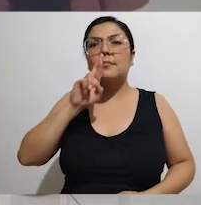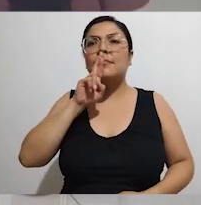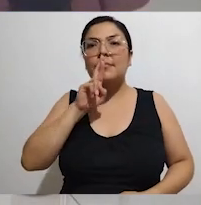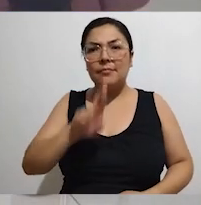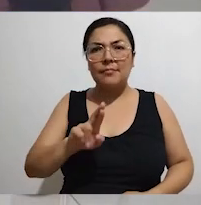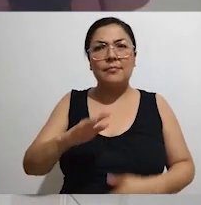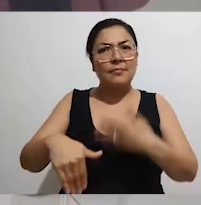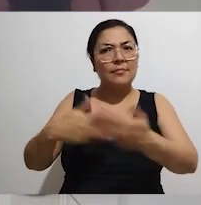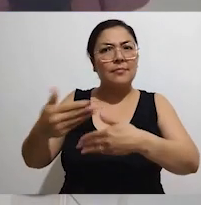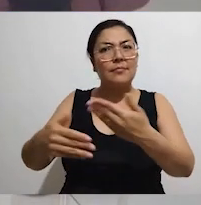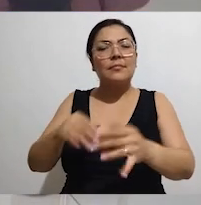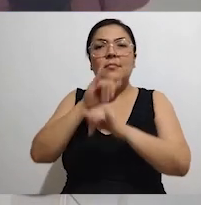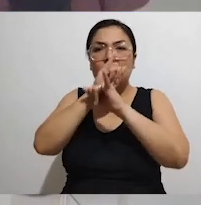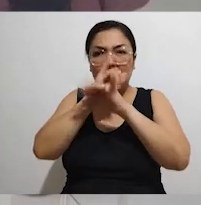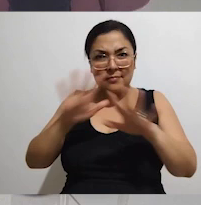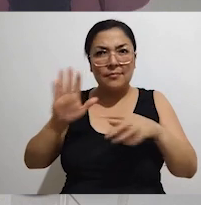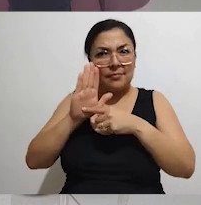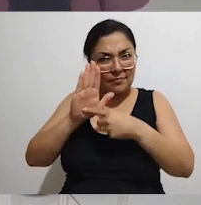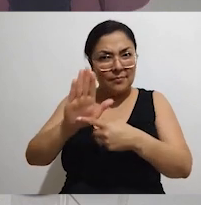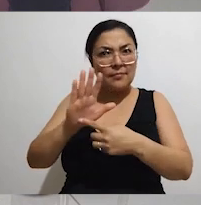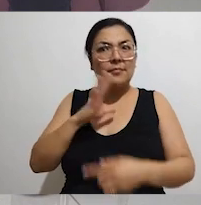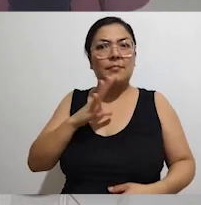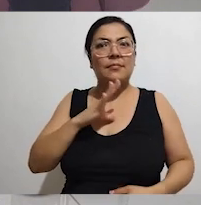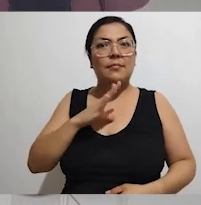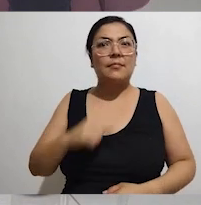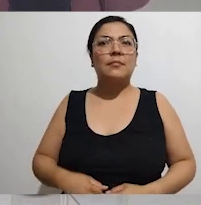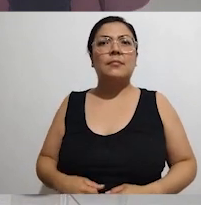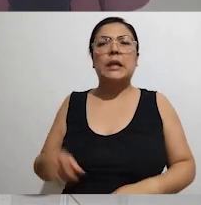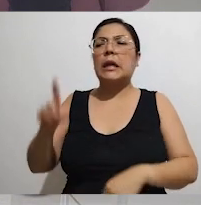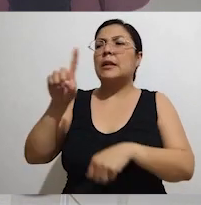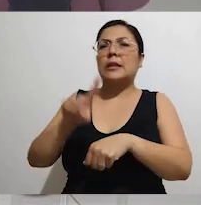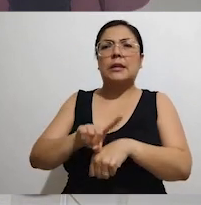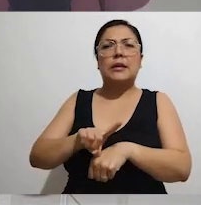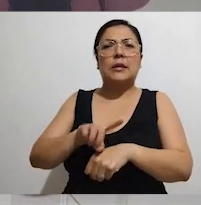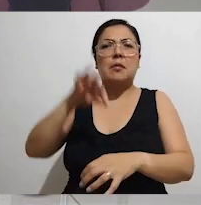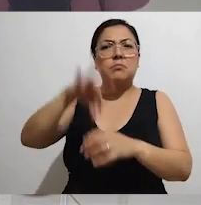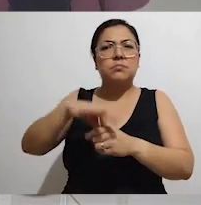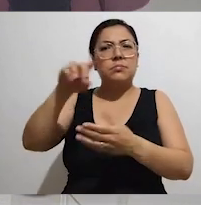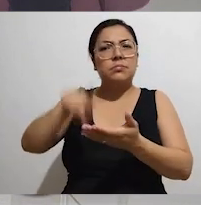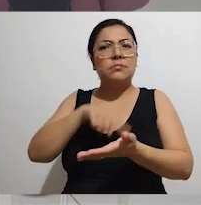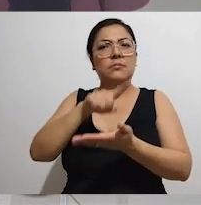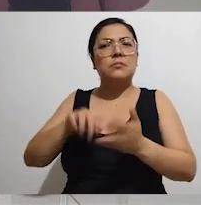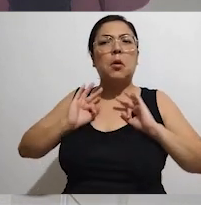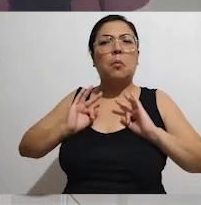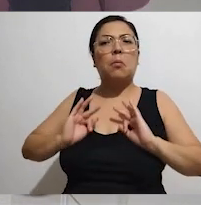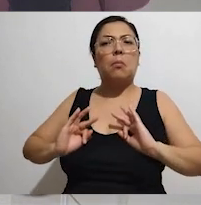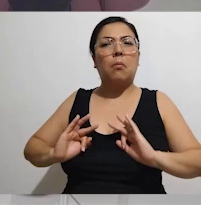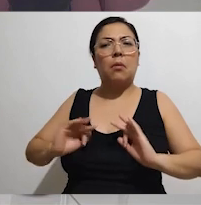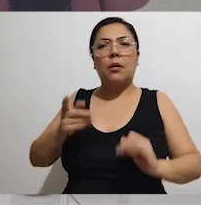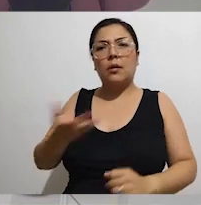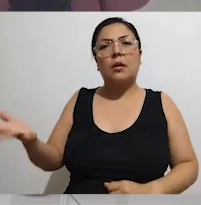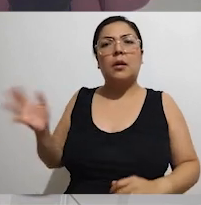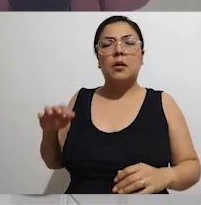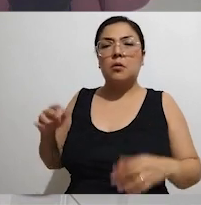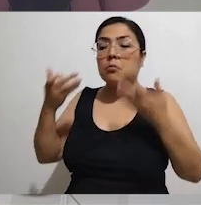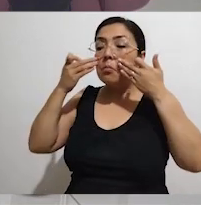empiezan a llegar algunos reportes, algunos informes, pero en general una jornada tranquila la que se vivió en materia de la observación electoral,